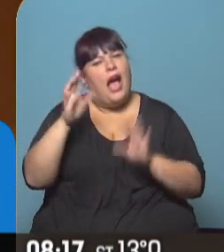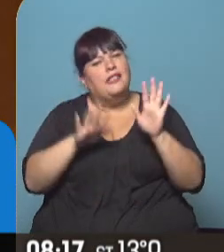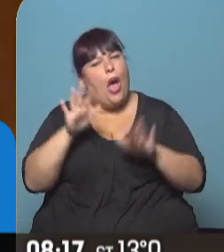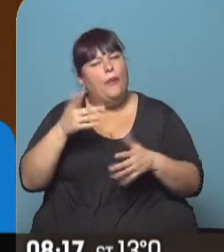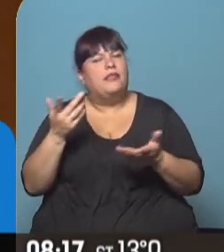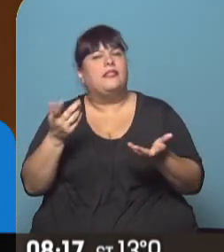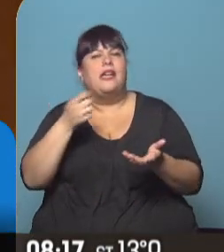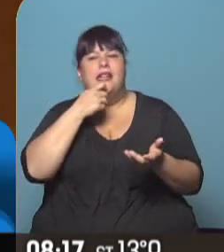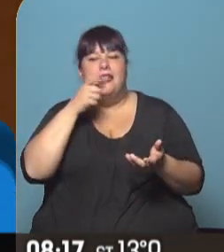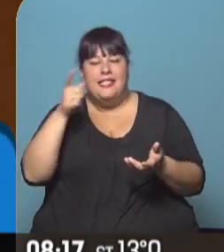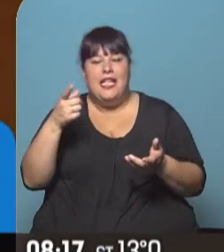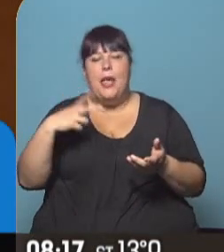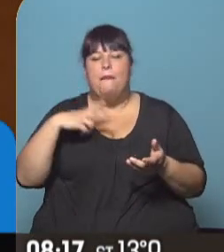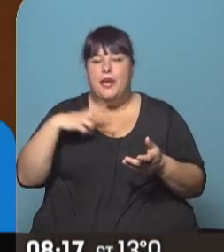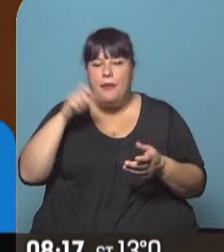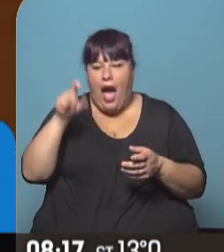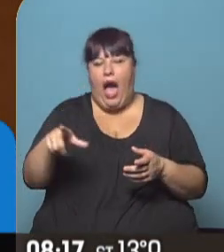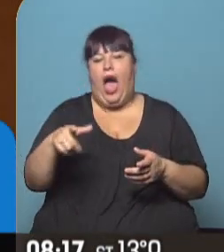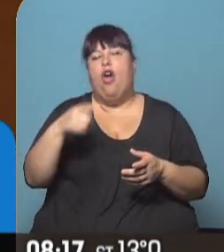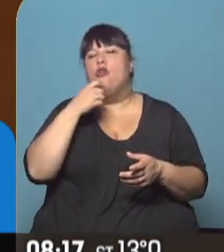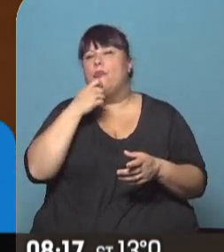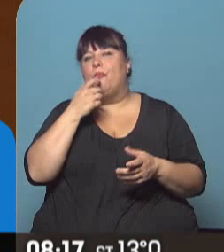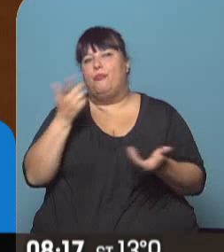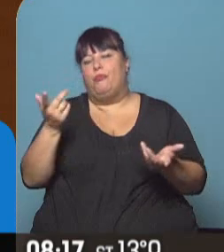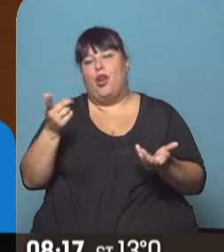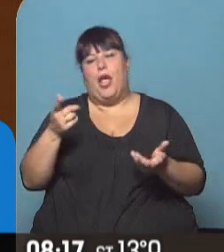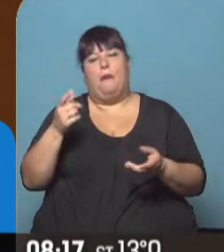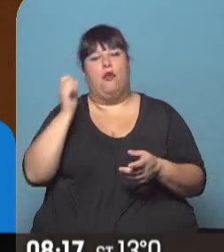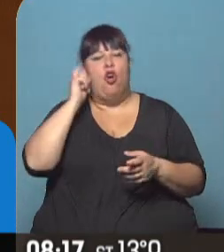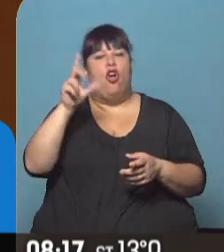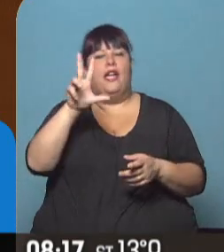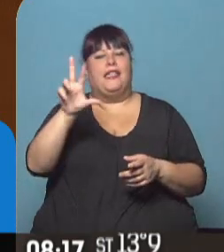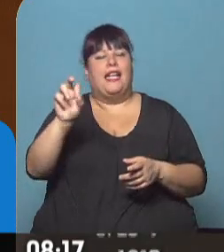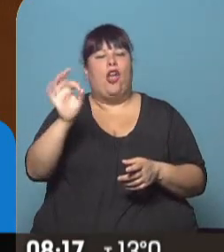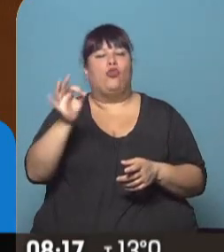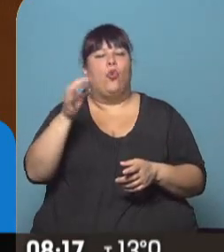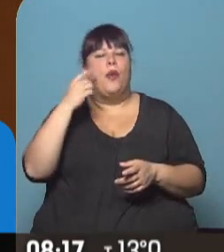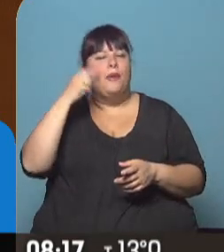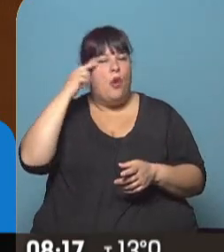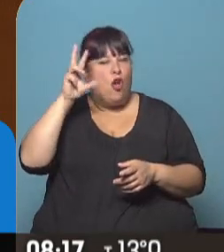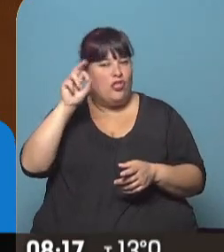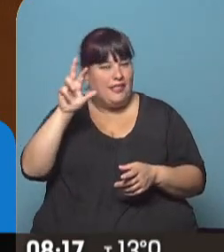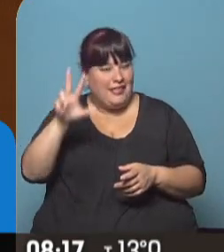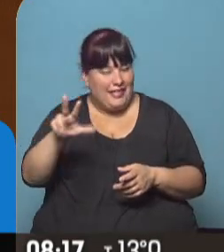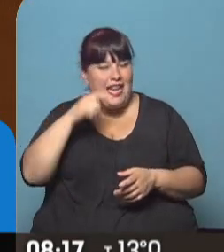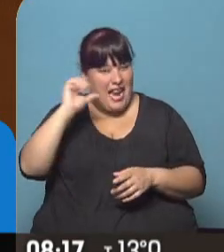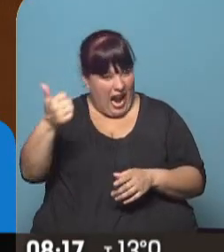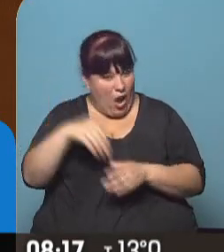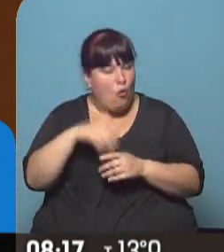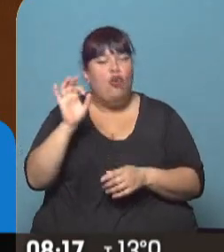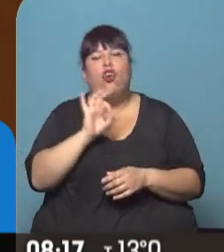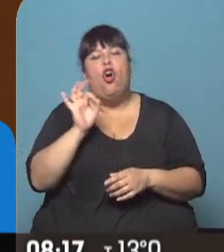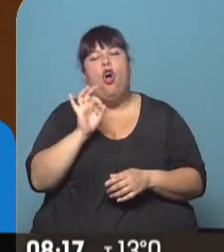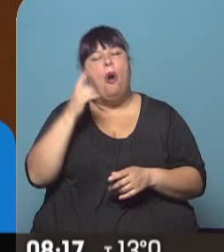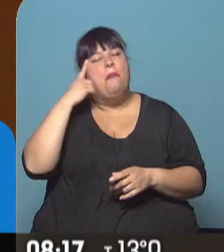momento si en la intimidad de él cuando se llegó ese 30 octubre del 83 pensó que que ganaba la elección o